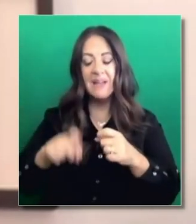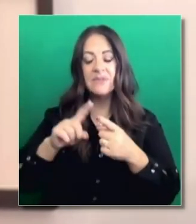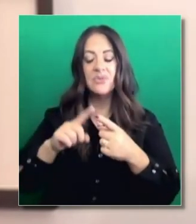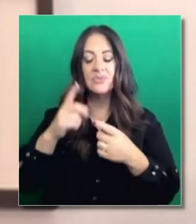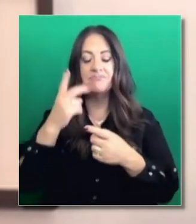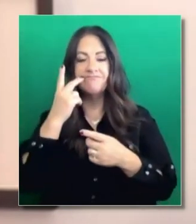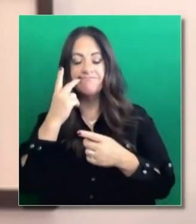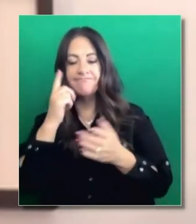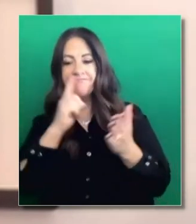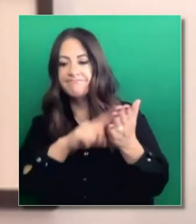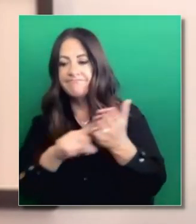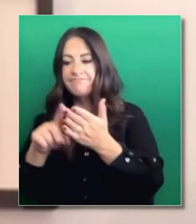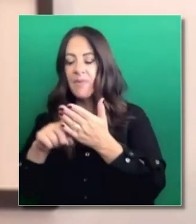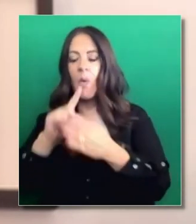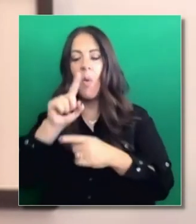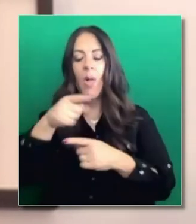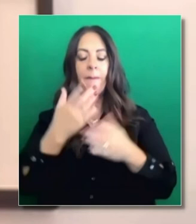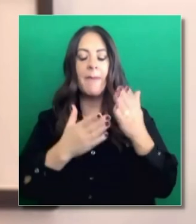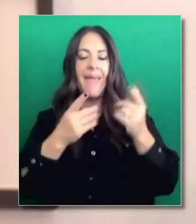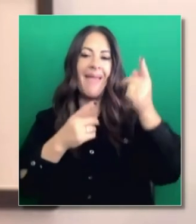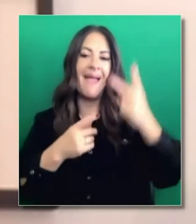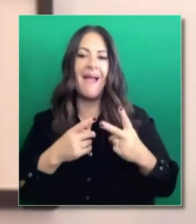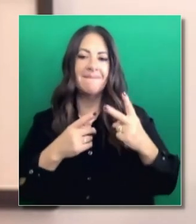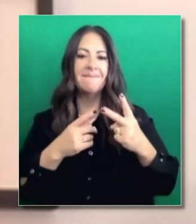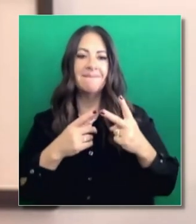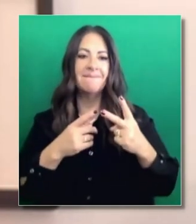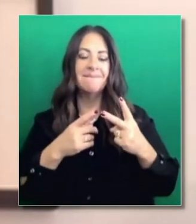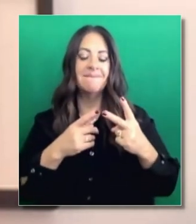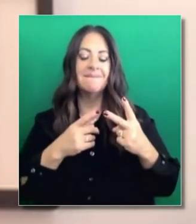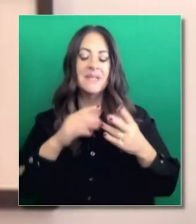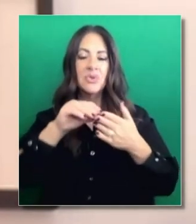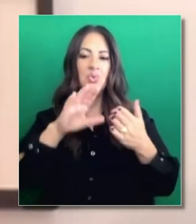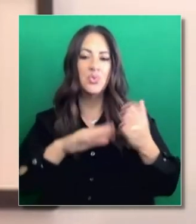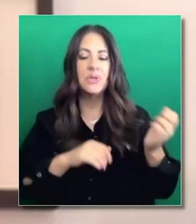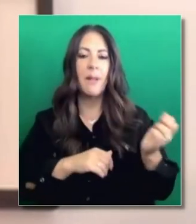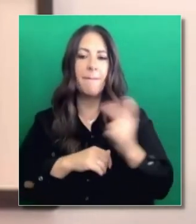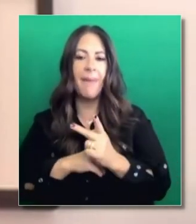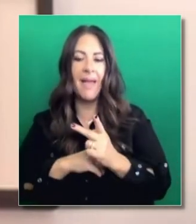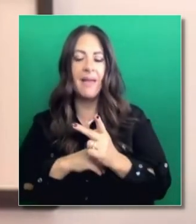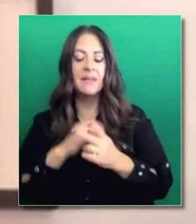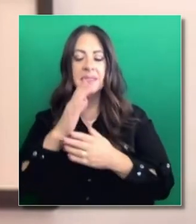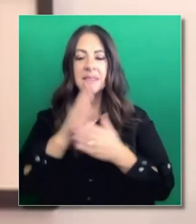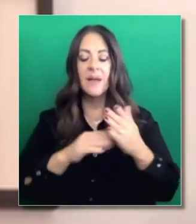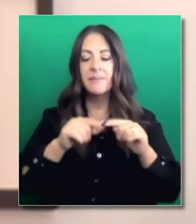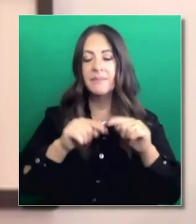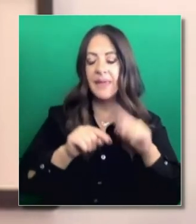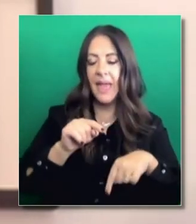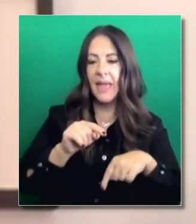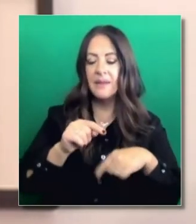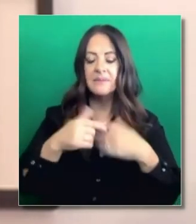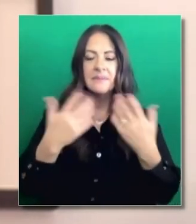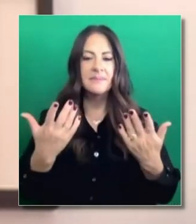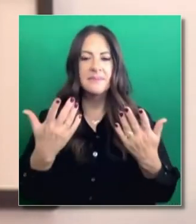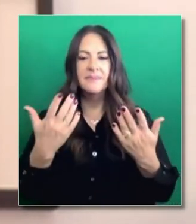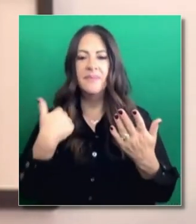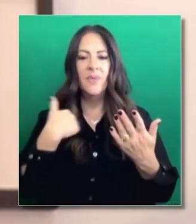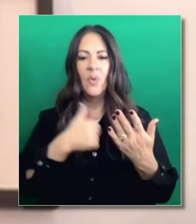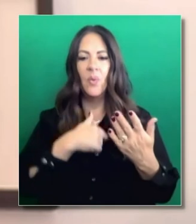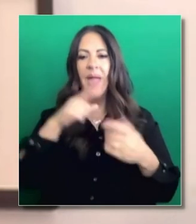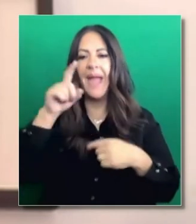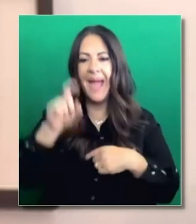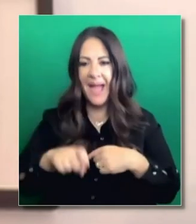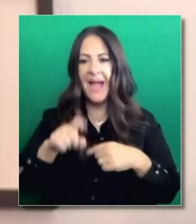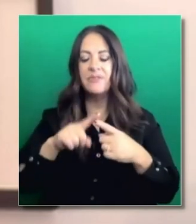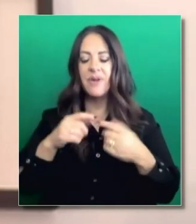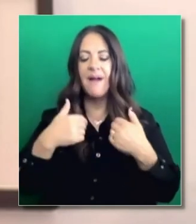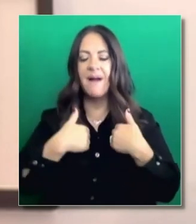para tener a sus estudiantes volver a sus planteles, y esto impactará la cronología. ¿Es posible? Creo que sí,